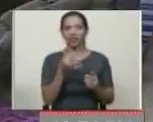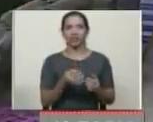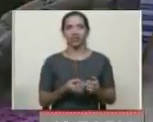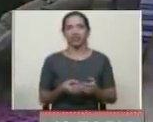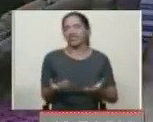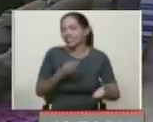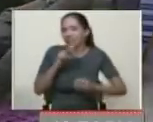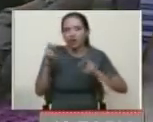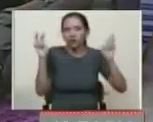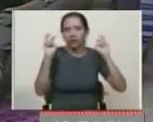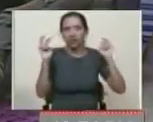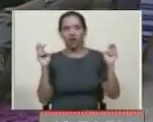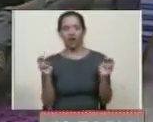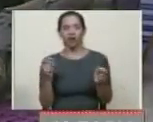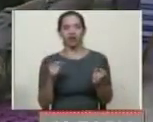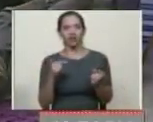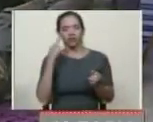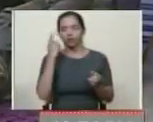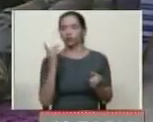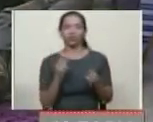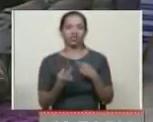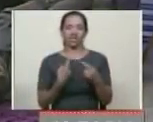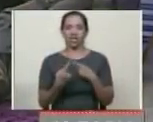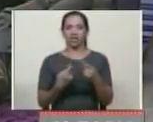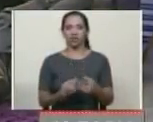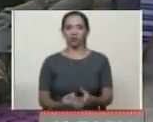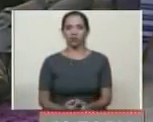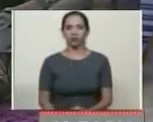vaina rara, yo no, o sea, debe ser aquí, por eso, pues.